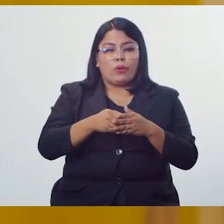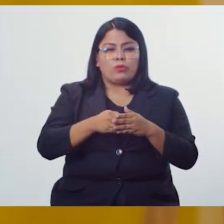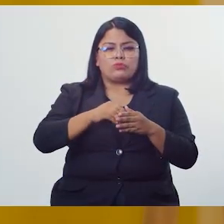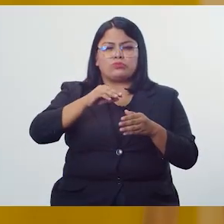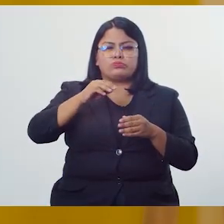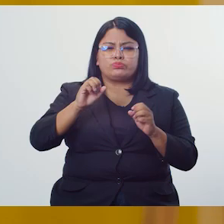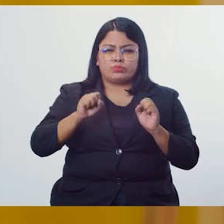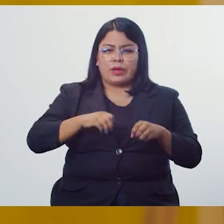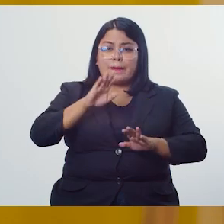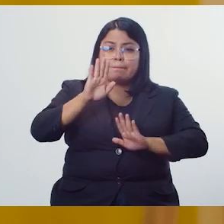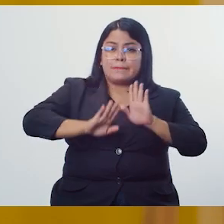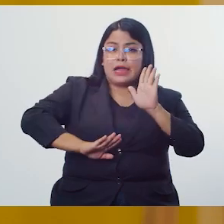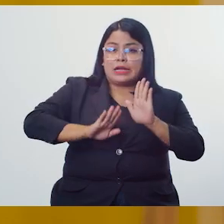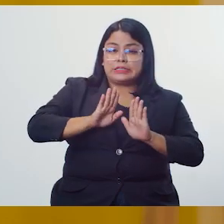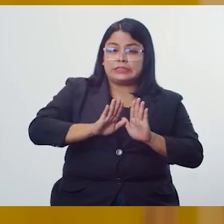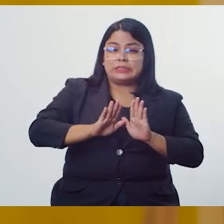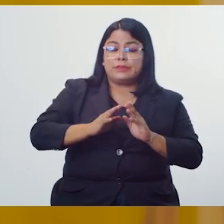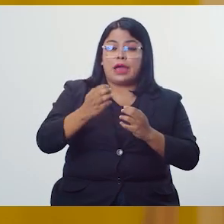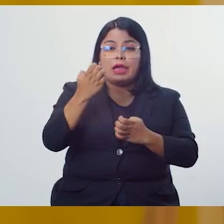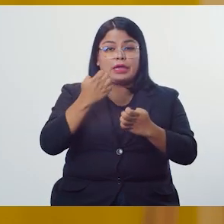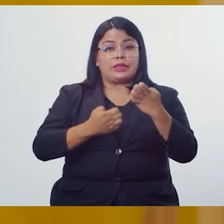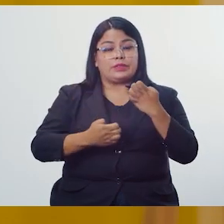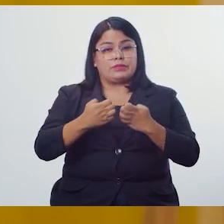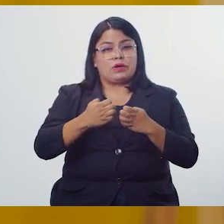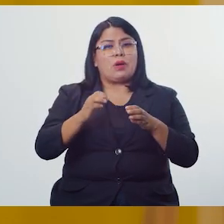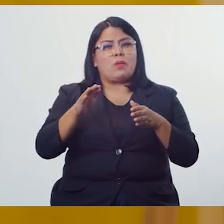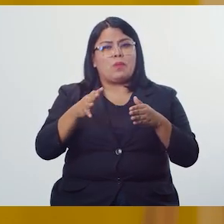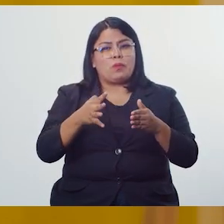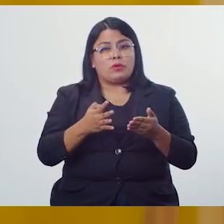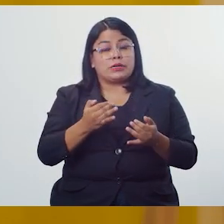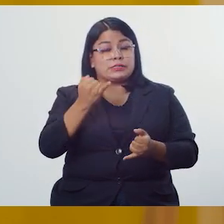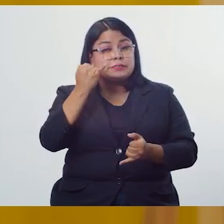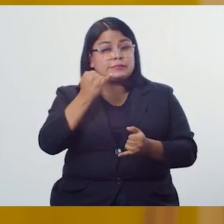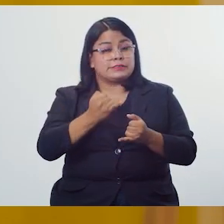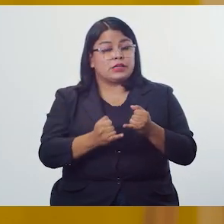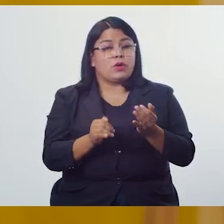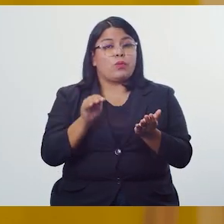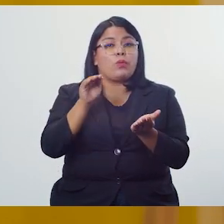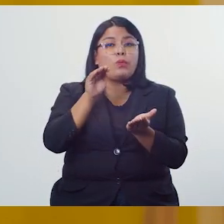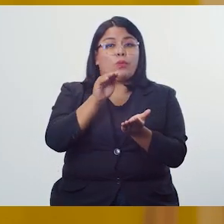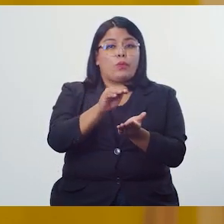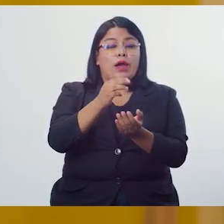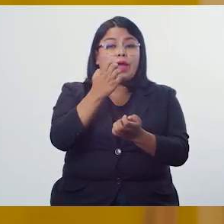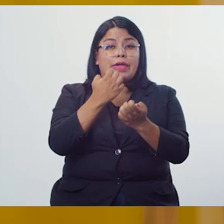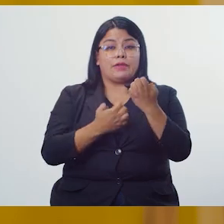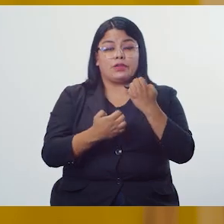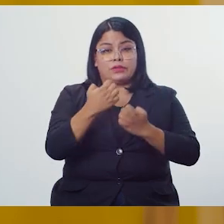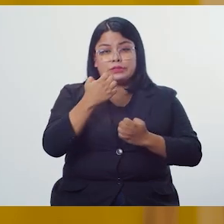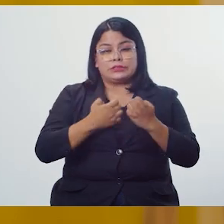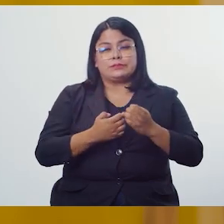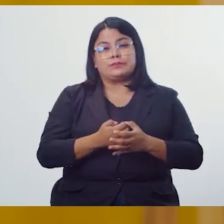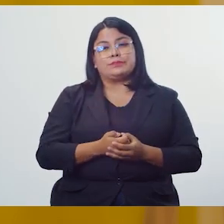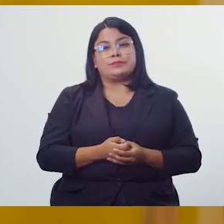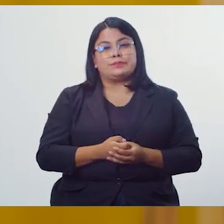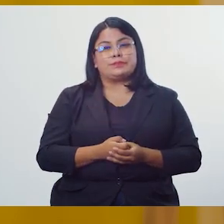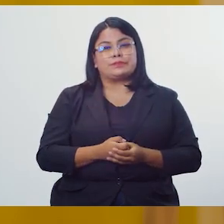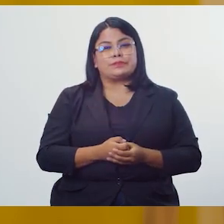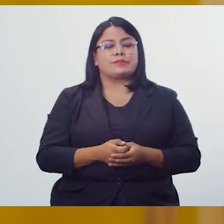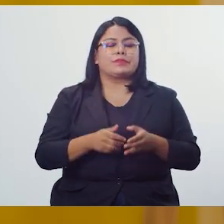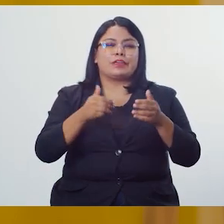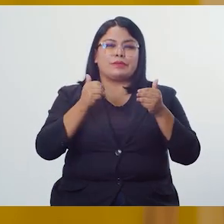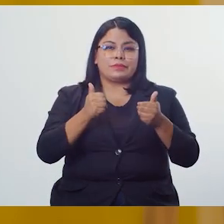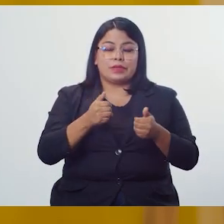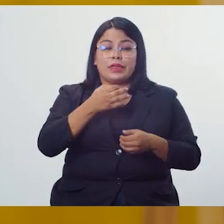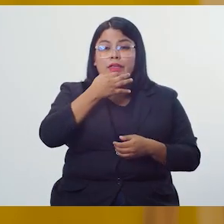se involucran en su autoevaluación, porque se culmina la unidad con una autoevaluación.